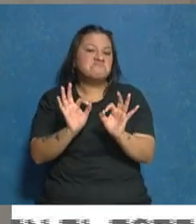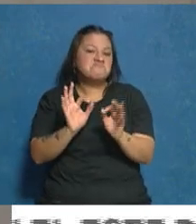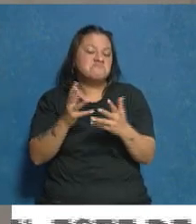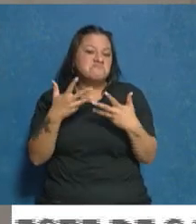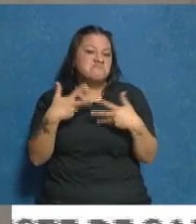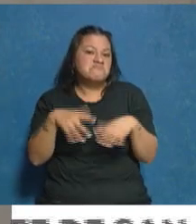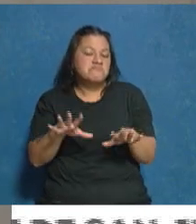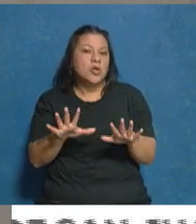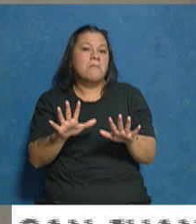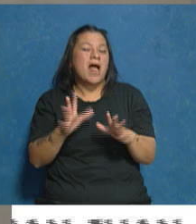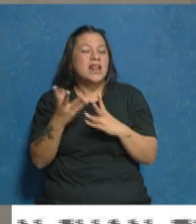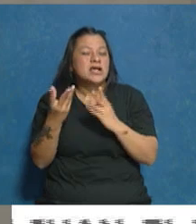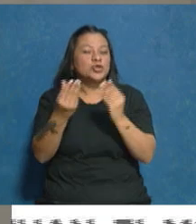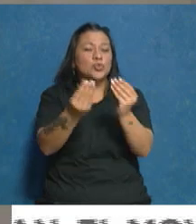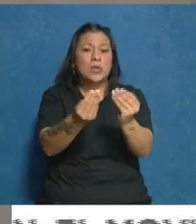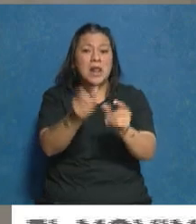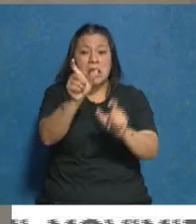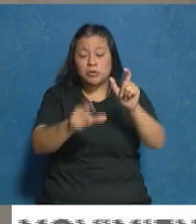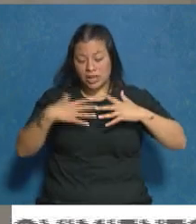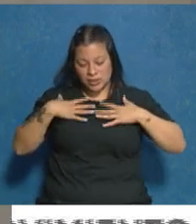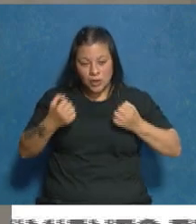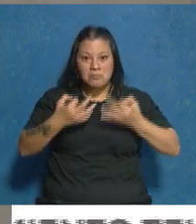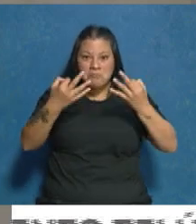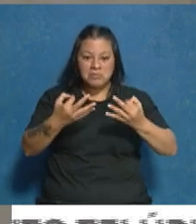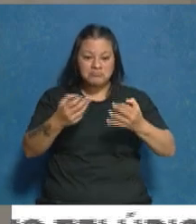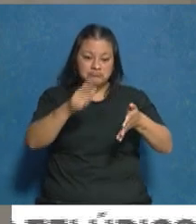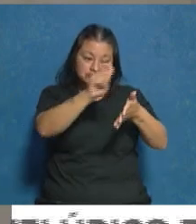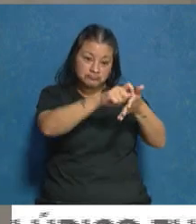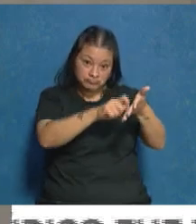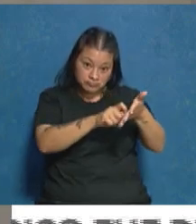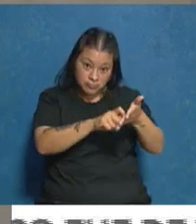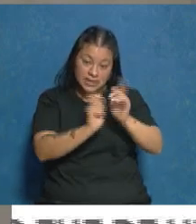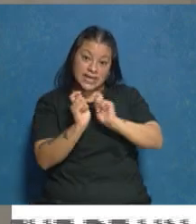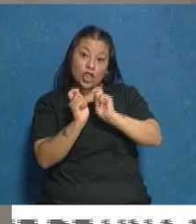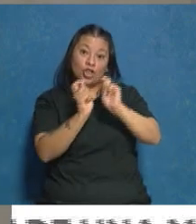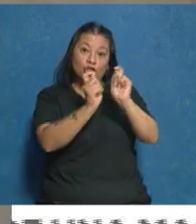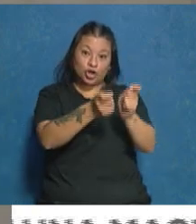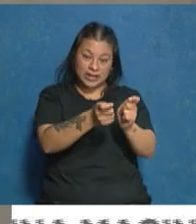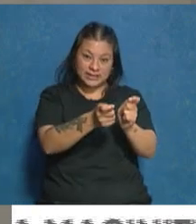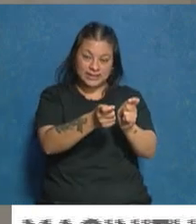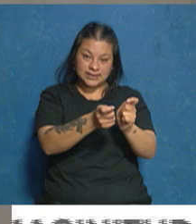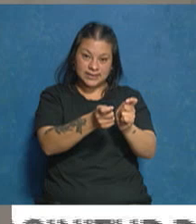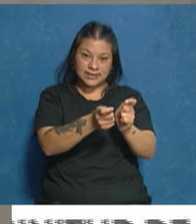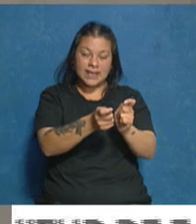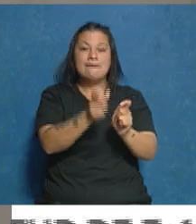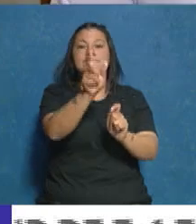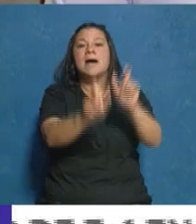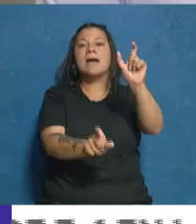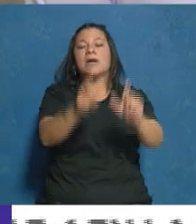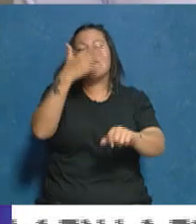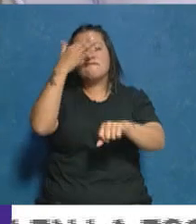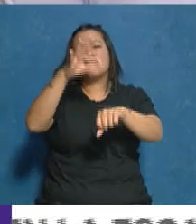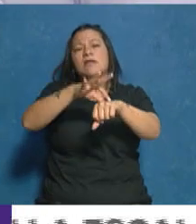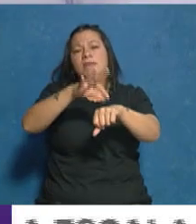donde la gente sana se anota para ser donante para pacientes que tienen